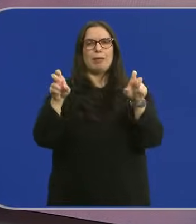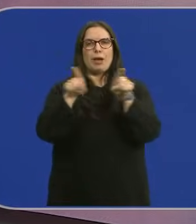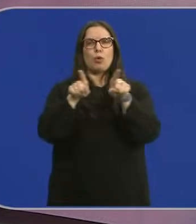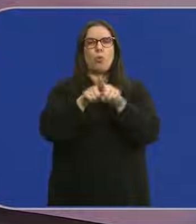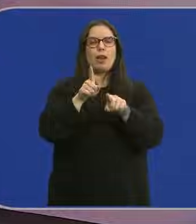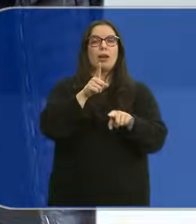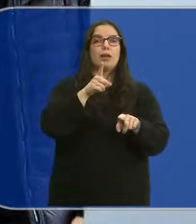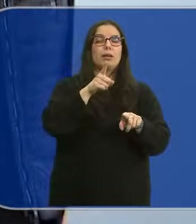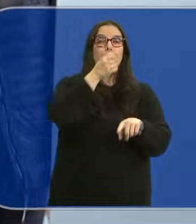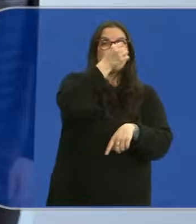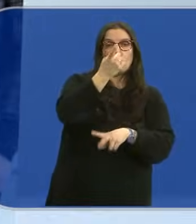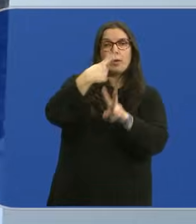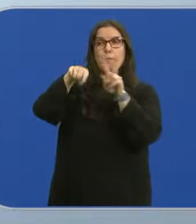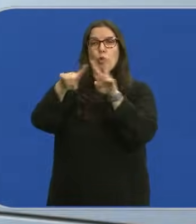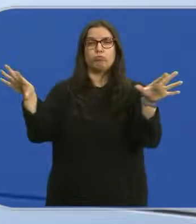PSOE.